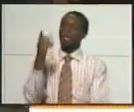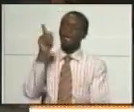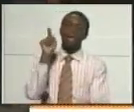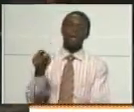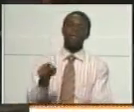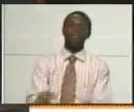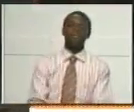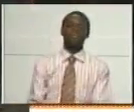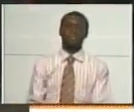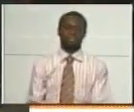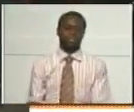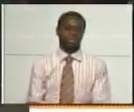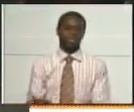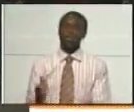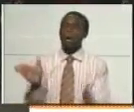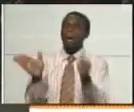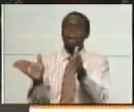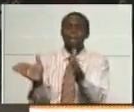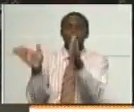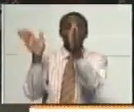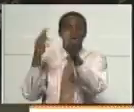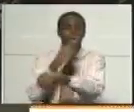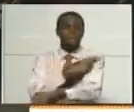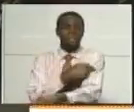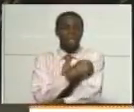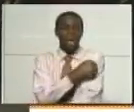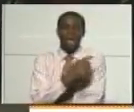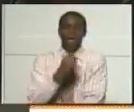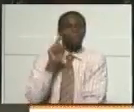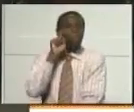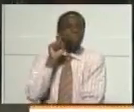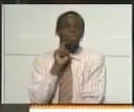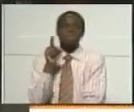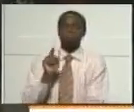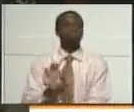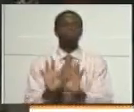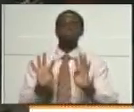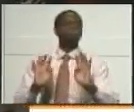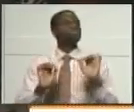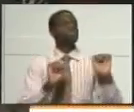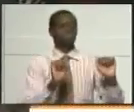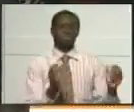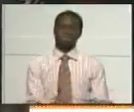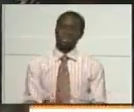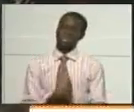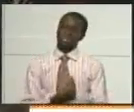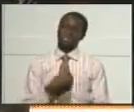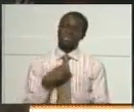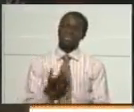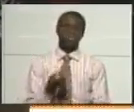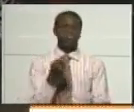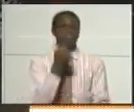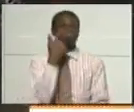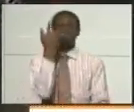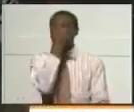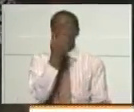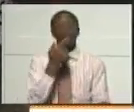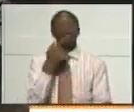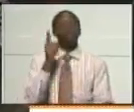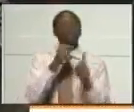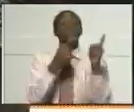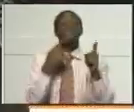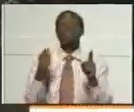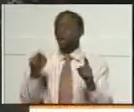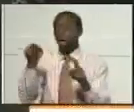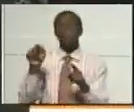Sitiado una maternidad, ¿dónde se ha visto eso? Y hay gente que quiere que no le digamos terrorista, no, que le digamos ¿qué?